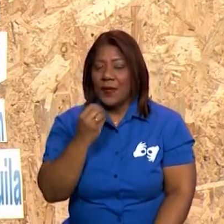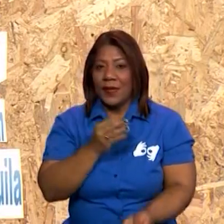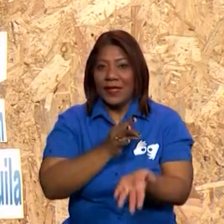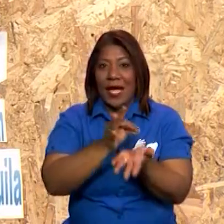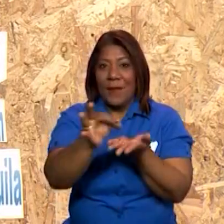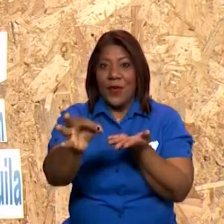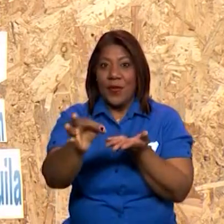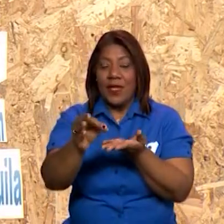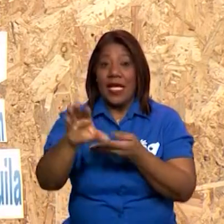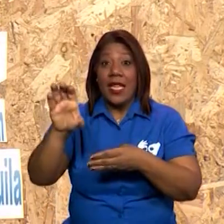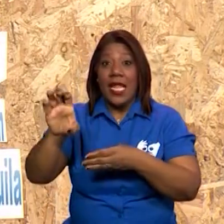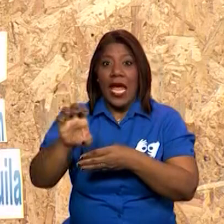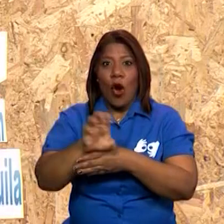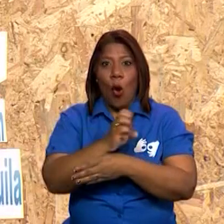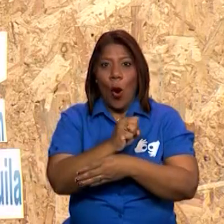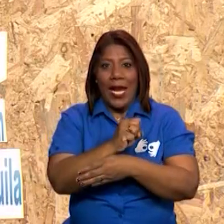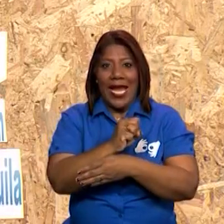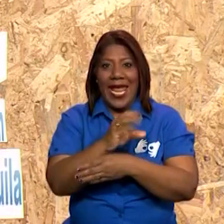Provincia.